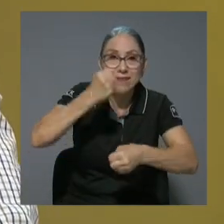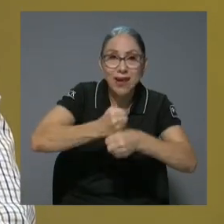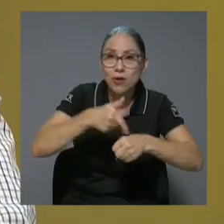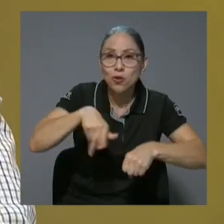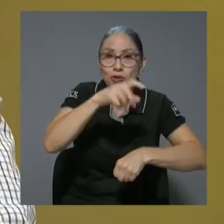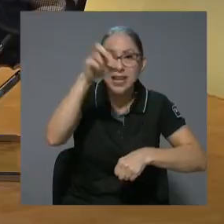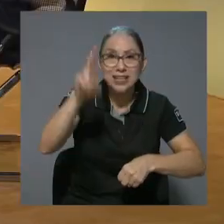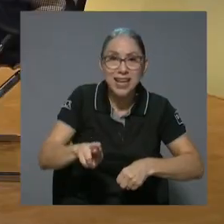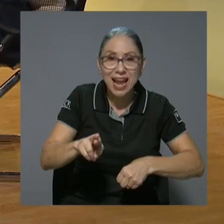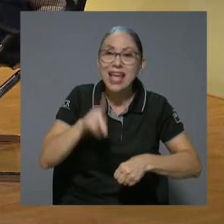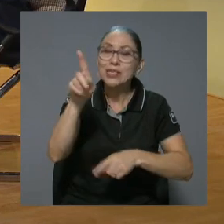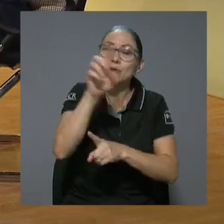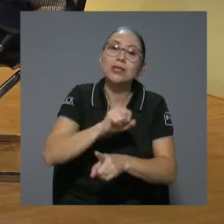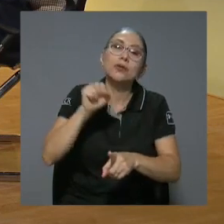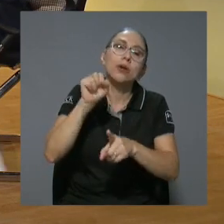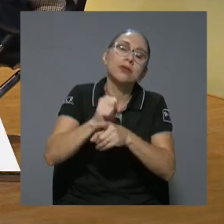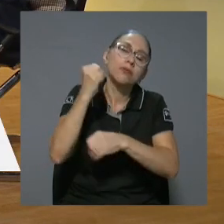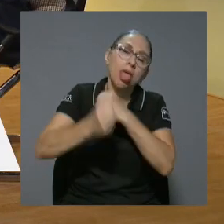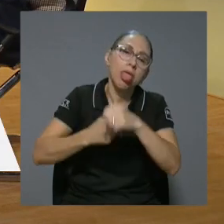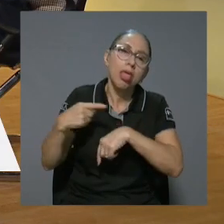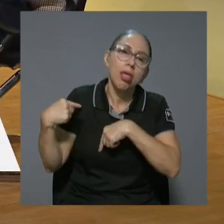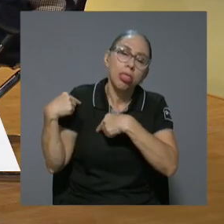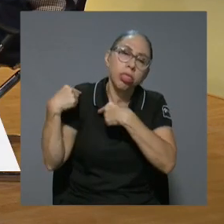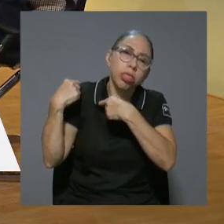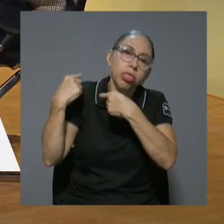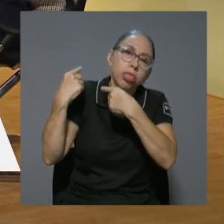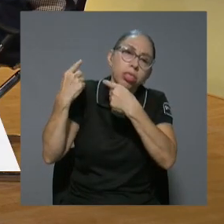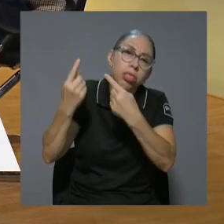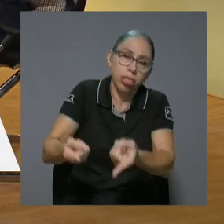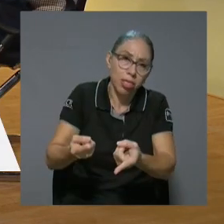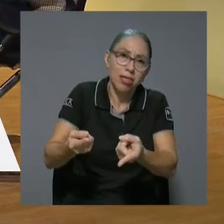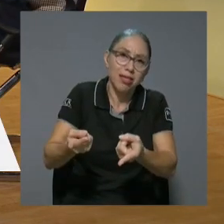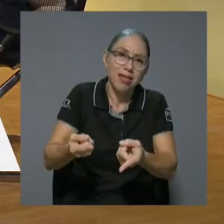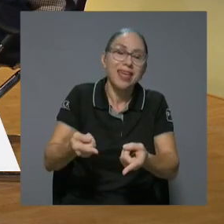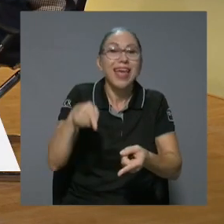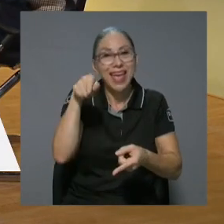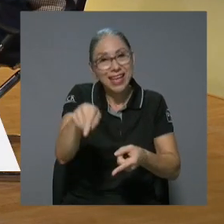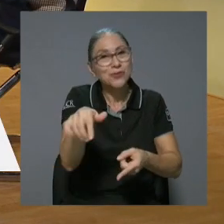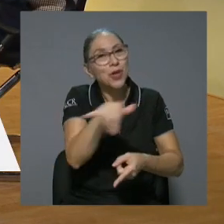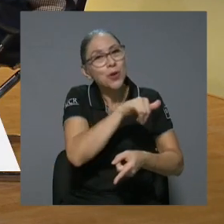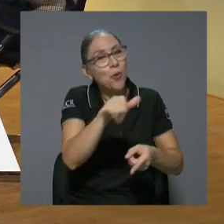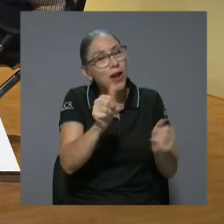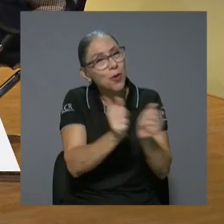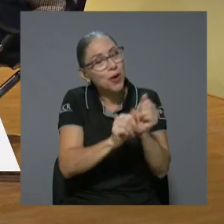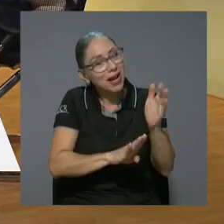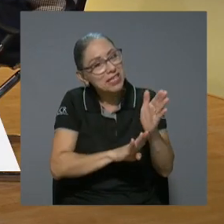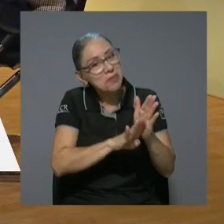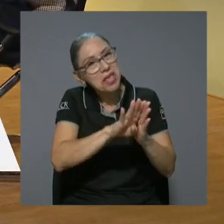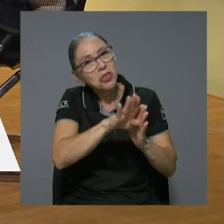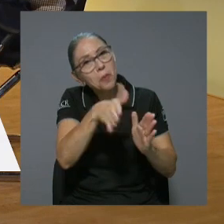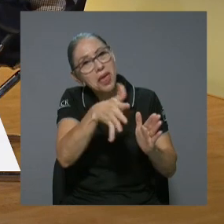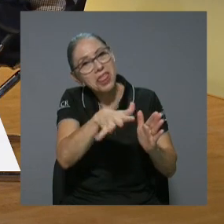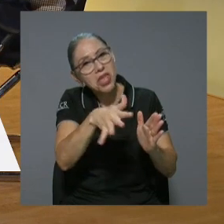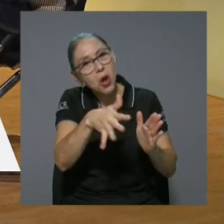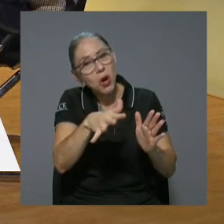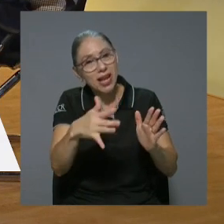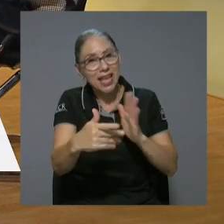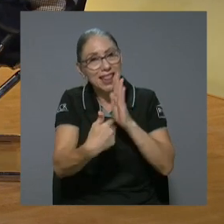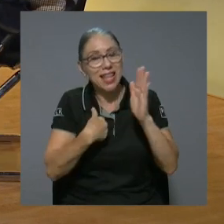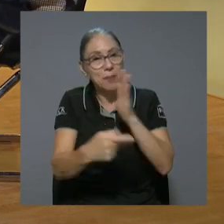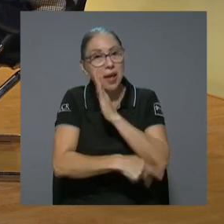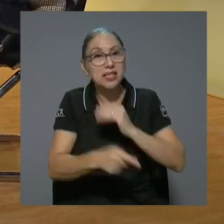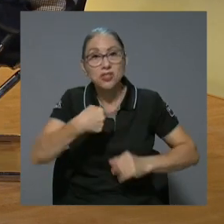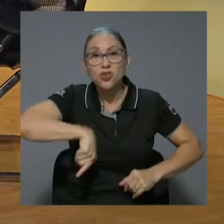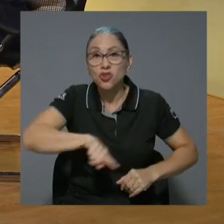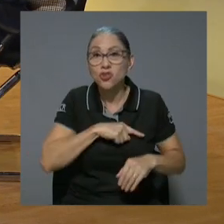es un factor estructural. Y ahí de nuevo, al igual que con el crecimiento mediocre que tiene el país en general en las últimas décadas, no estamos haciendo